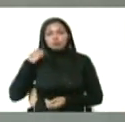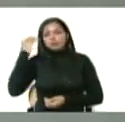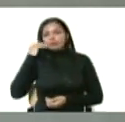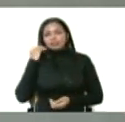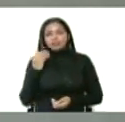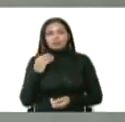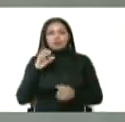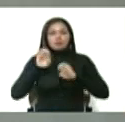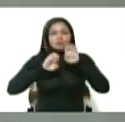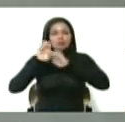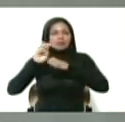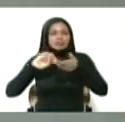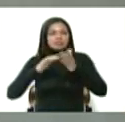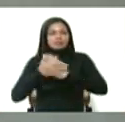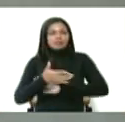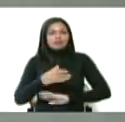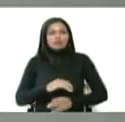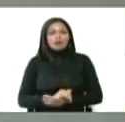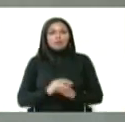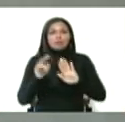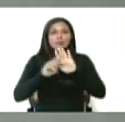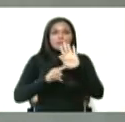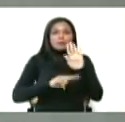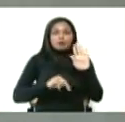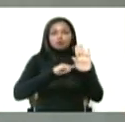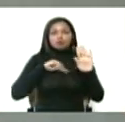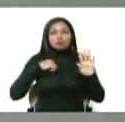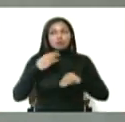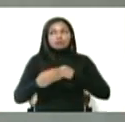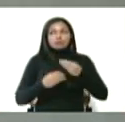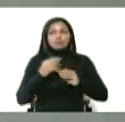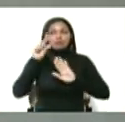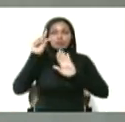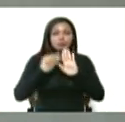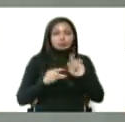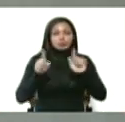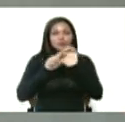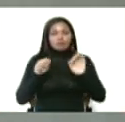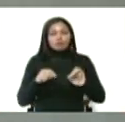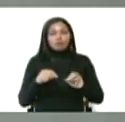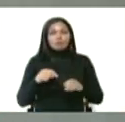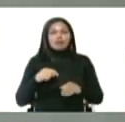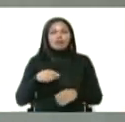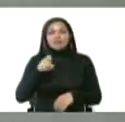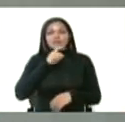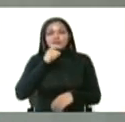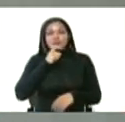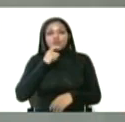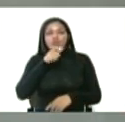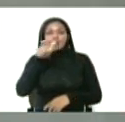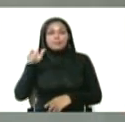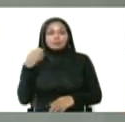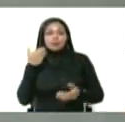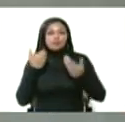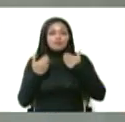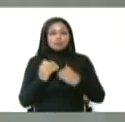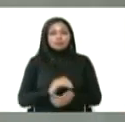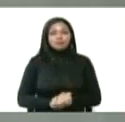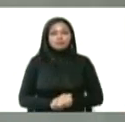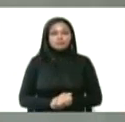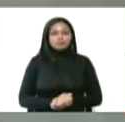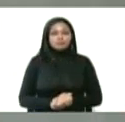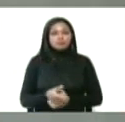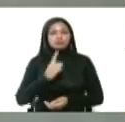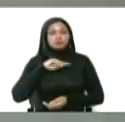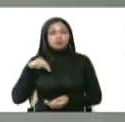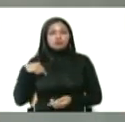plantearnos que efectivamente las medidas que hemos tomado han disminuido la gravedad de los casos. Nosotros tenemos, a pesar